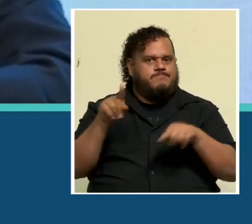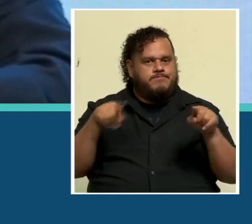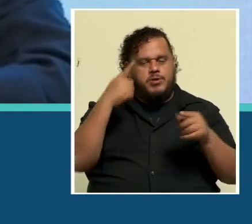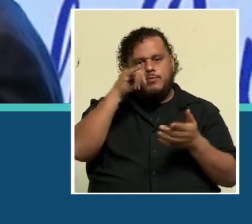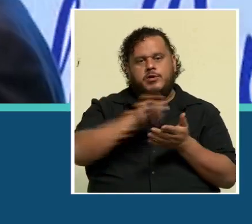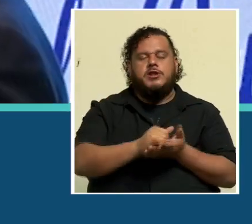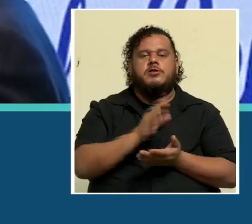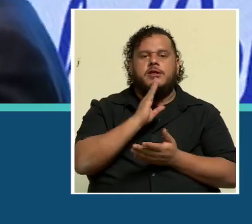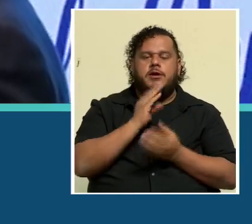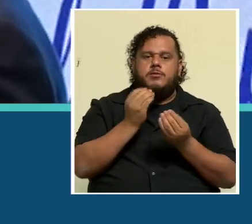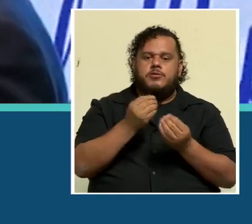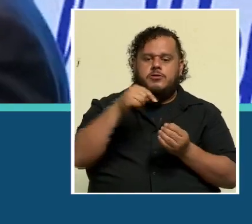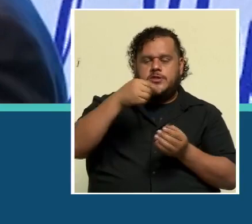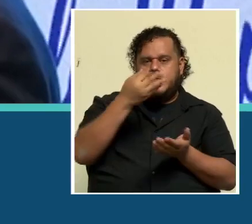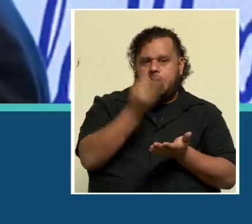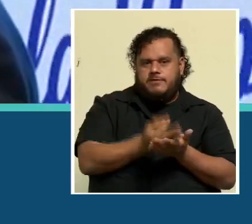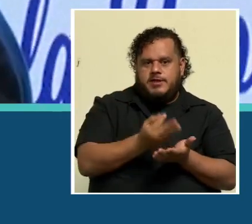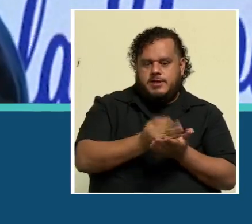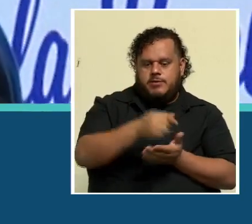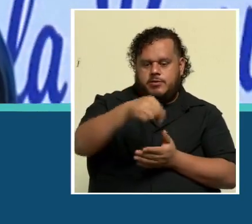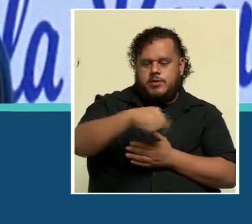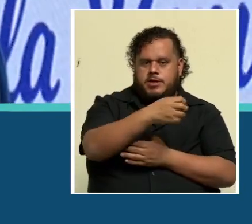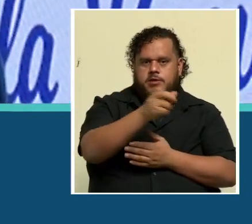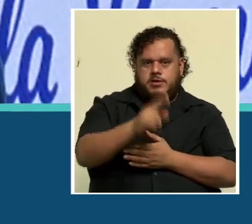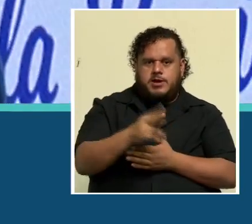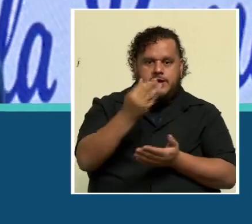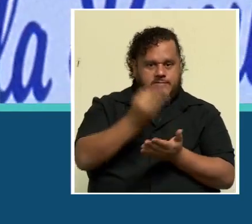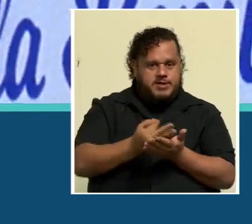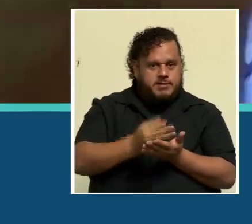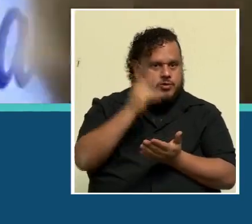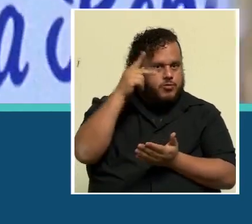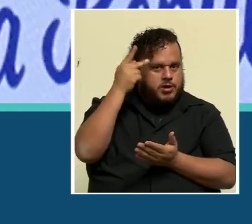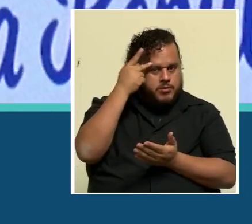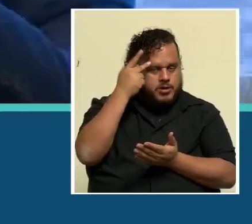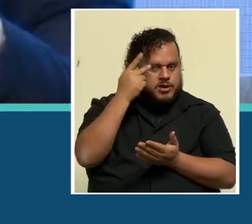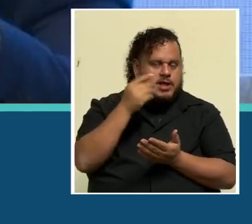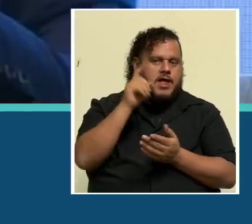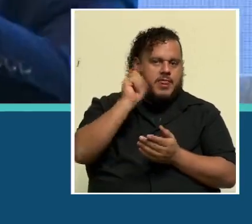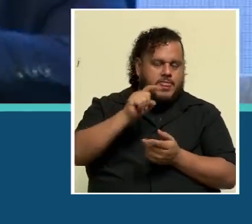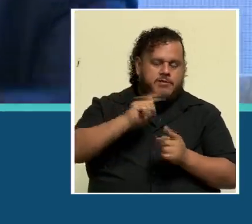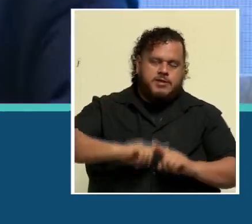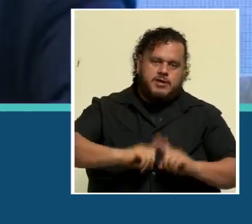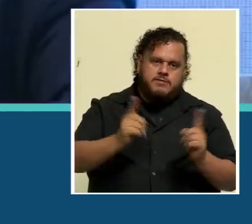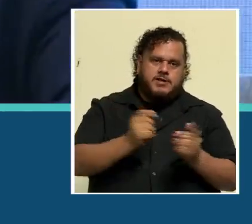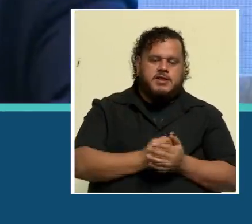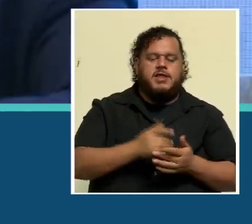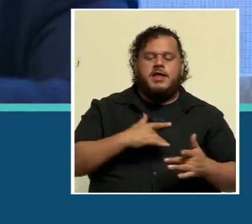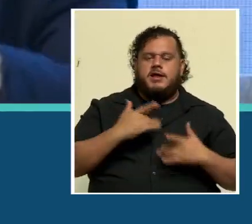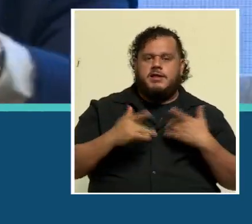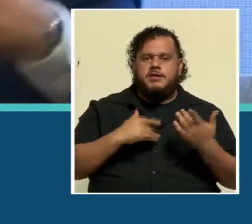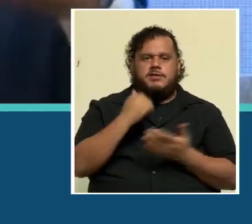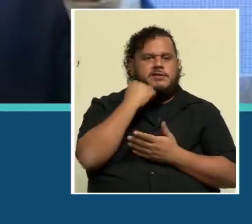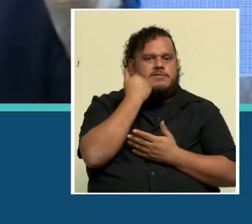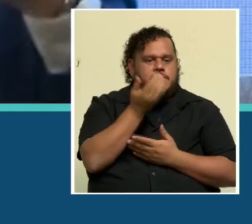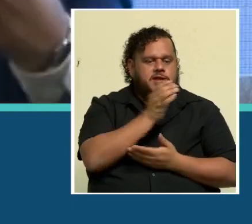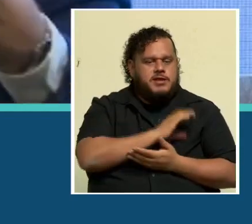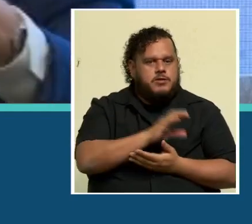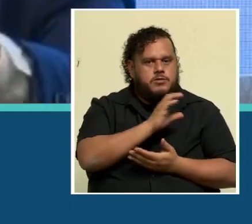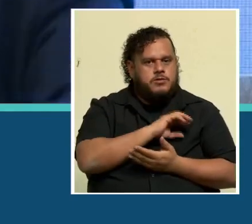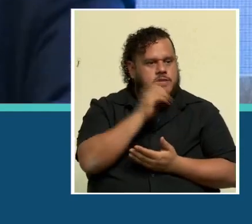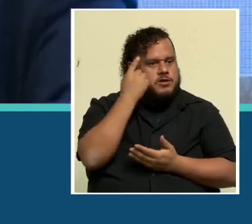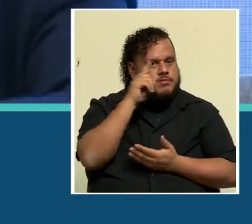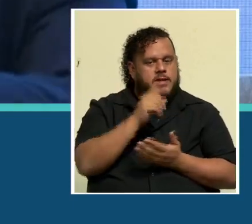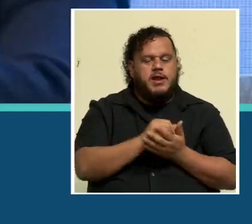de que el financiamiento en Costa Rica, el financiamiento a la política, debe ser un poco diferente, en el sentido de facilitar condiciones para